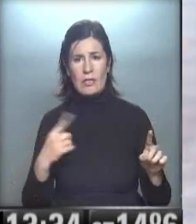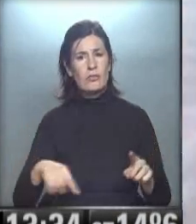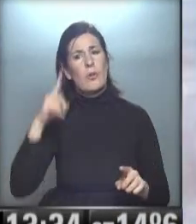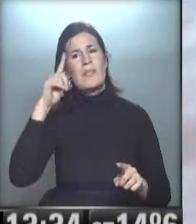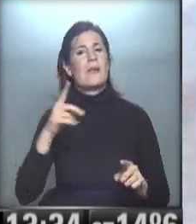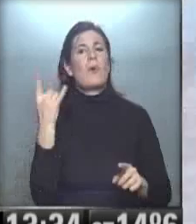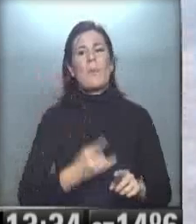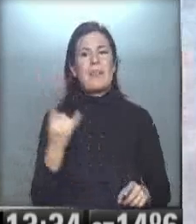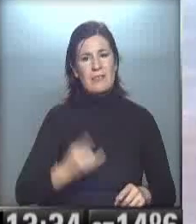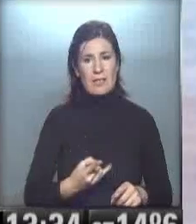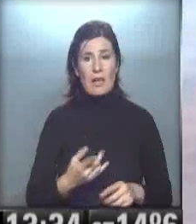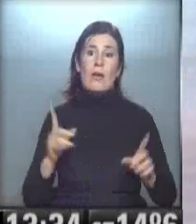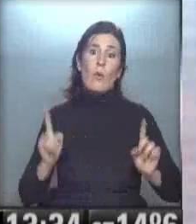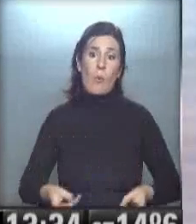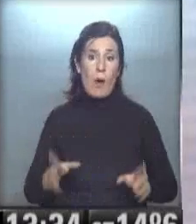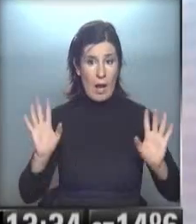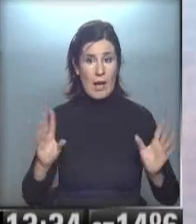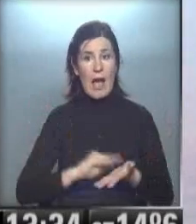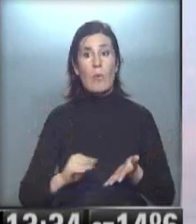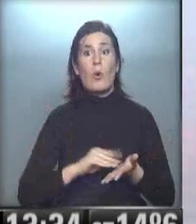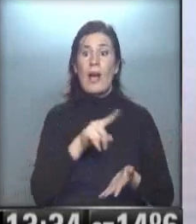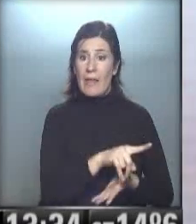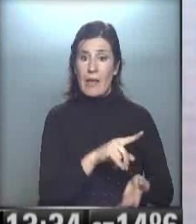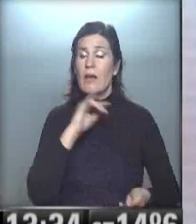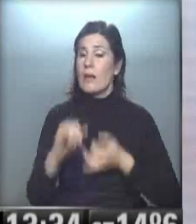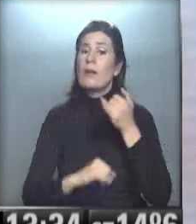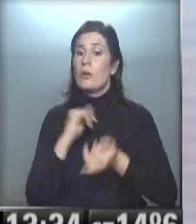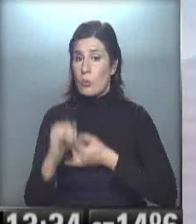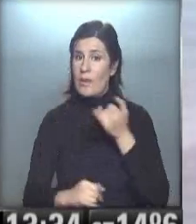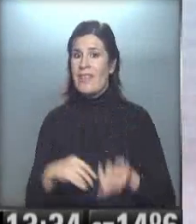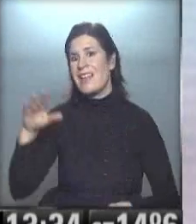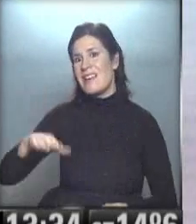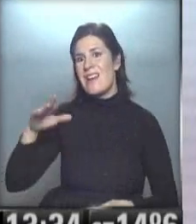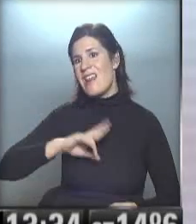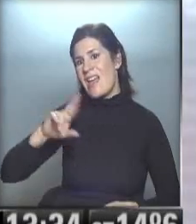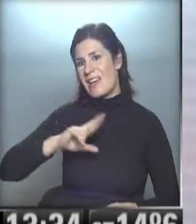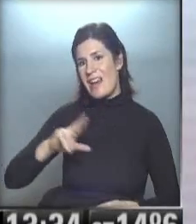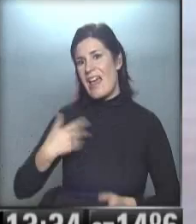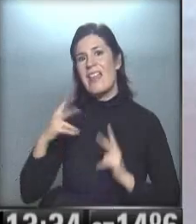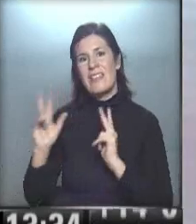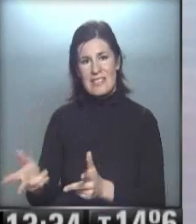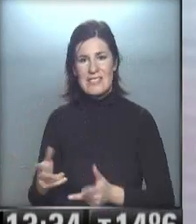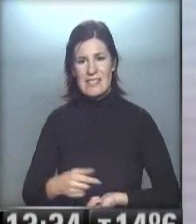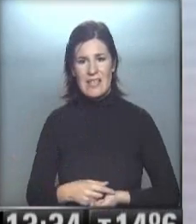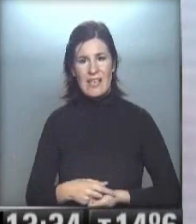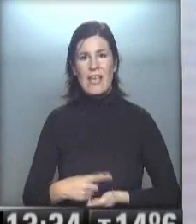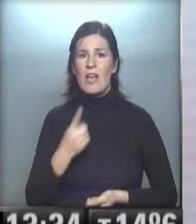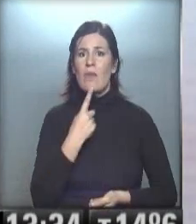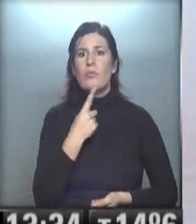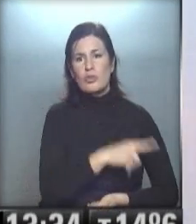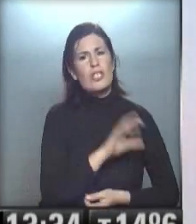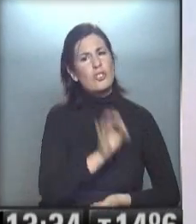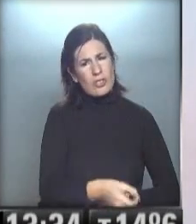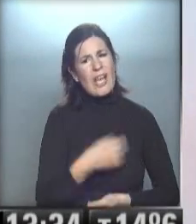fin, lo importante de esta abogada es que ella admite que la chica dijo que en todo momento el acusado sabía que